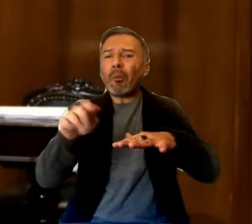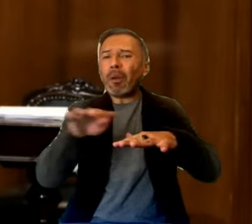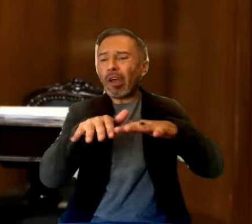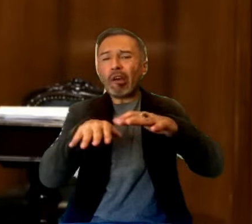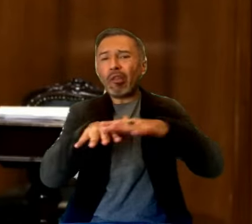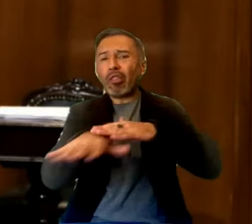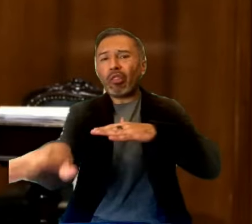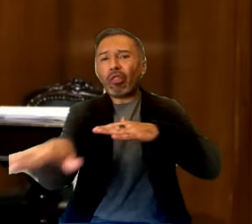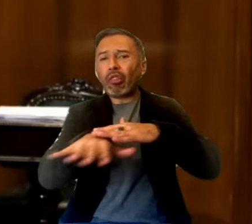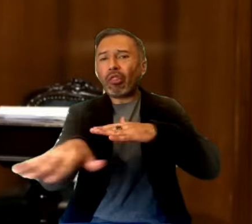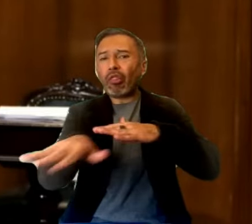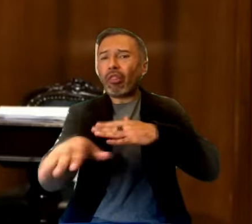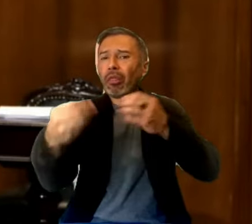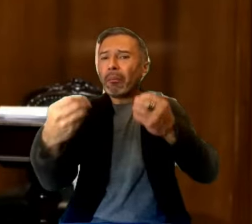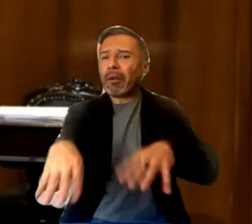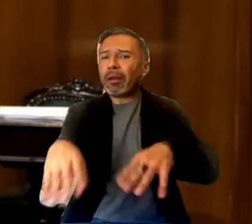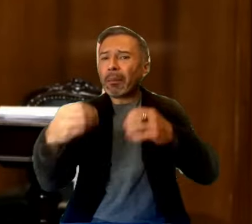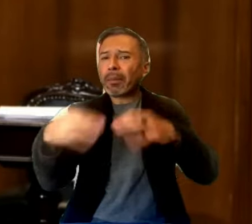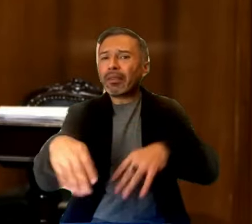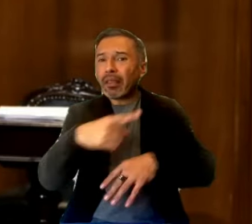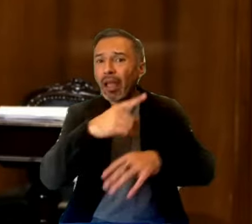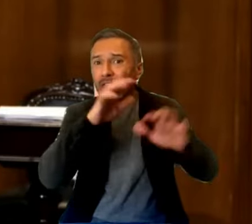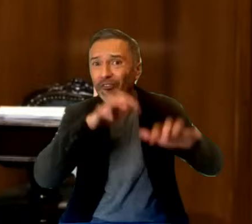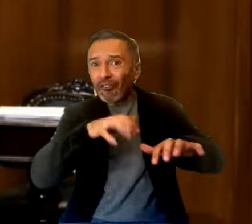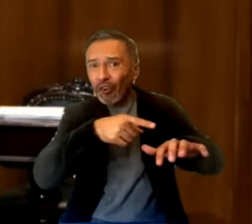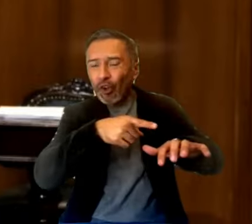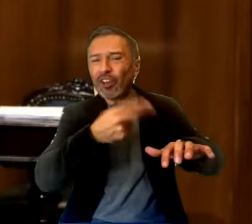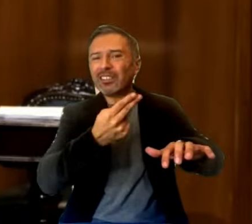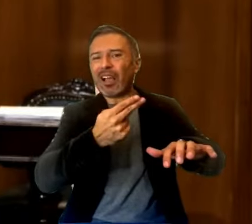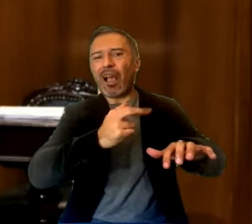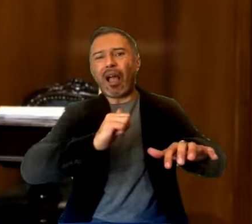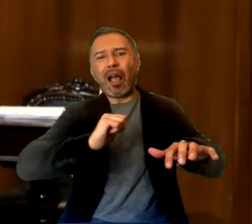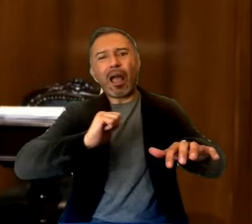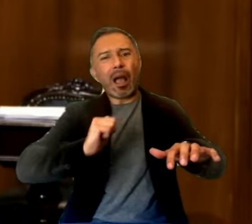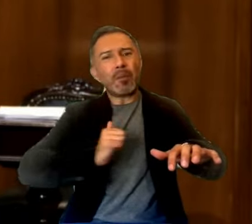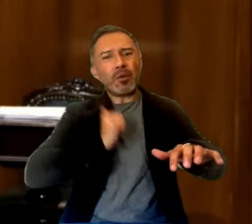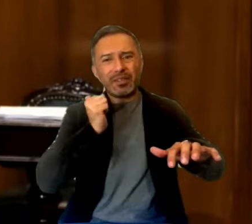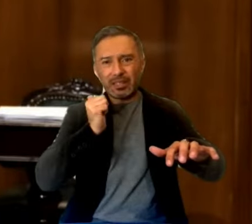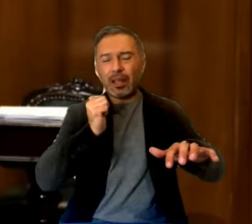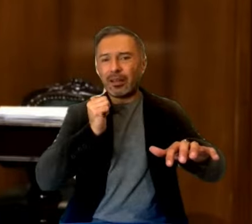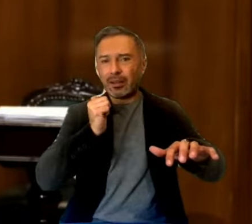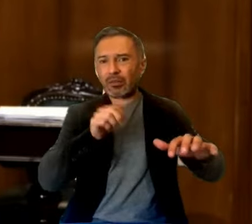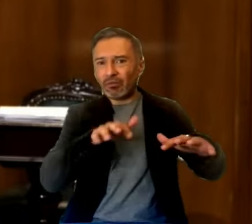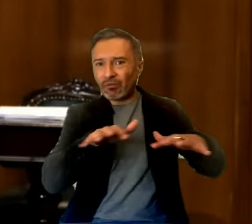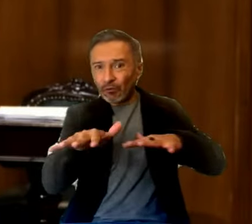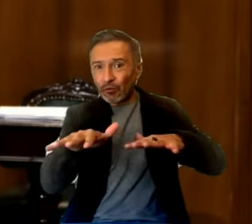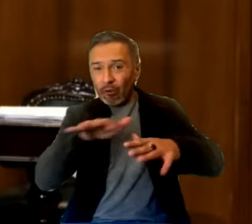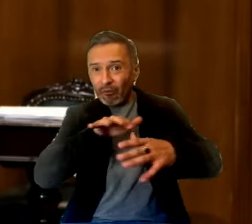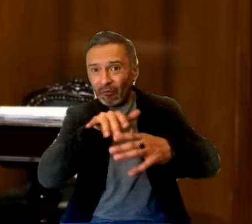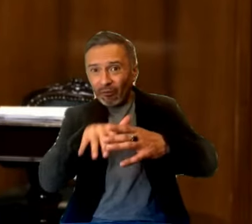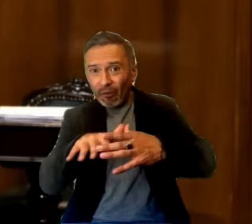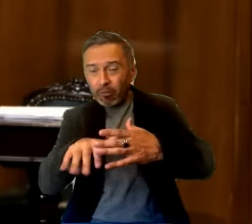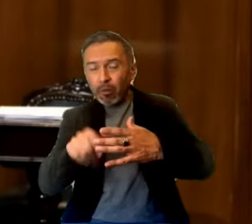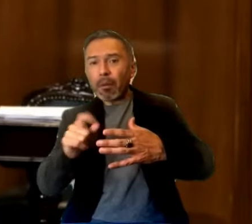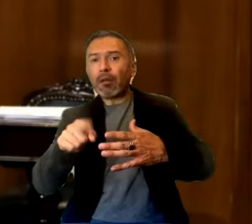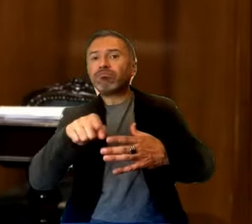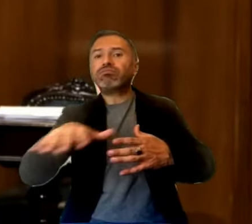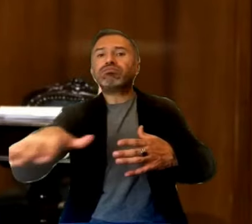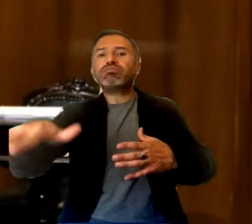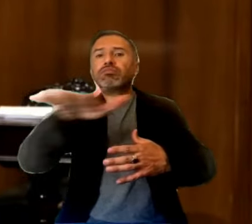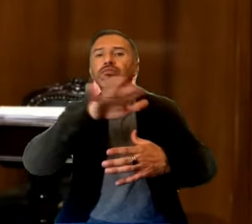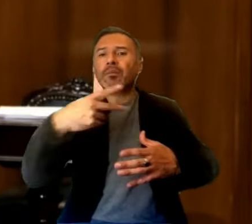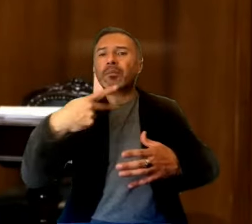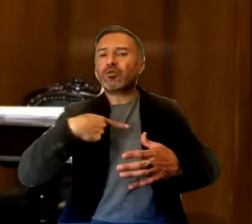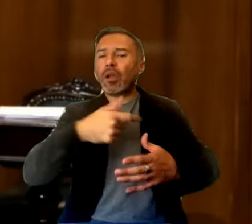aprovechando para satisfacer en gran medida las necesidades de la población. Pero no engañemos a